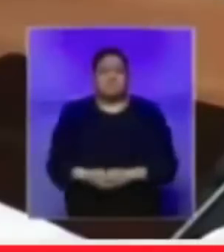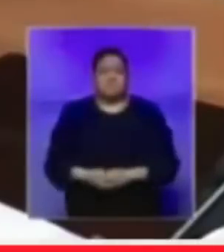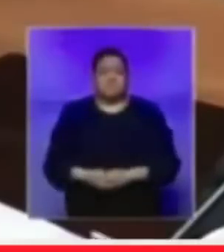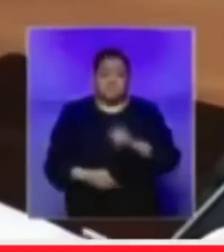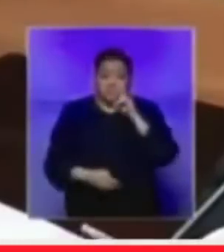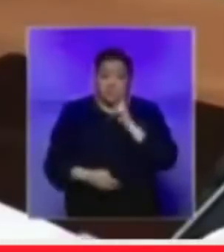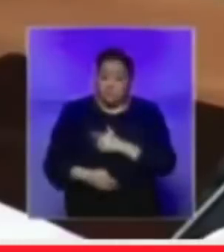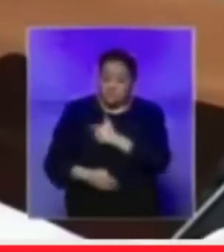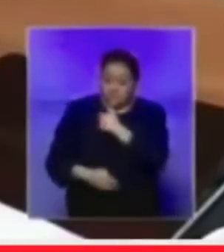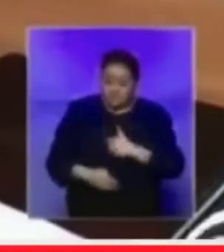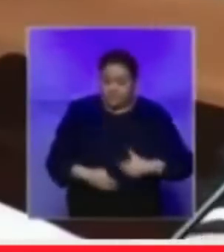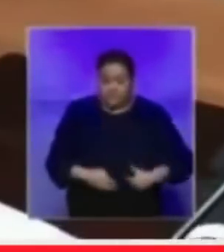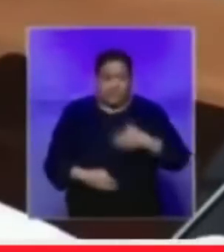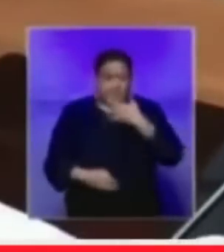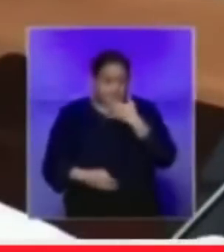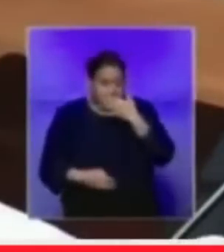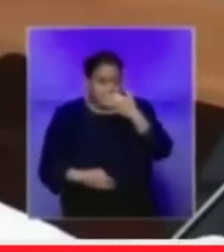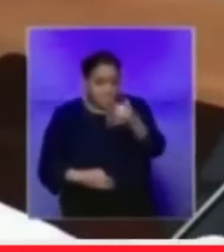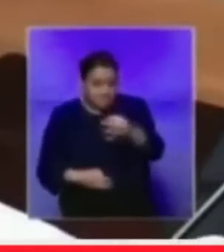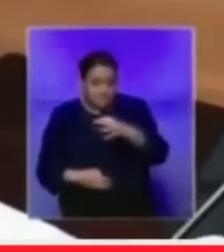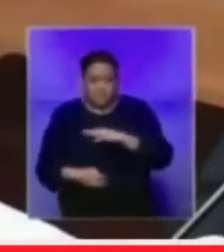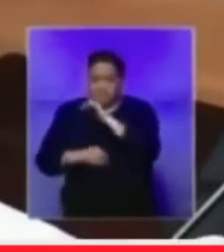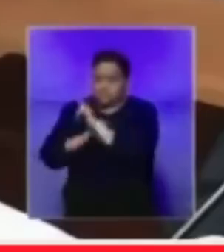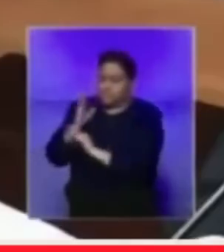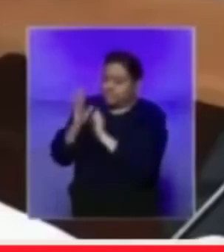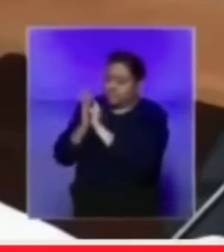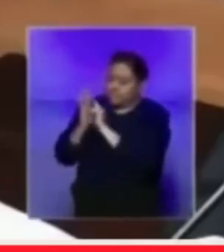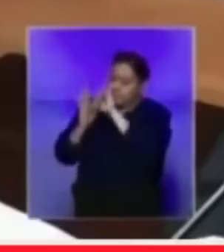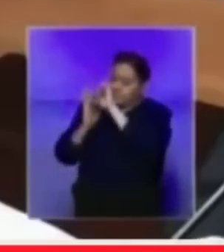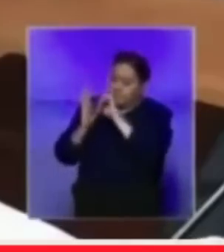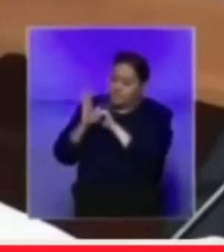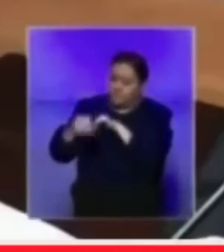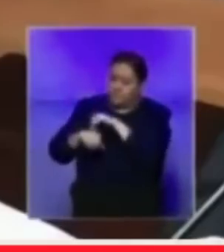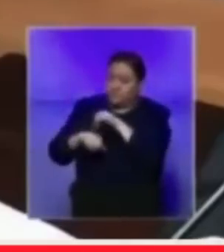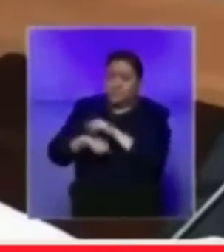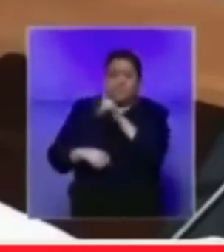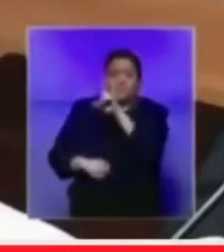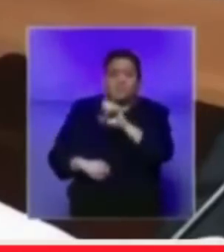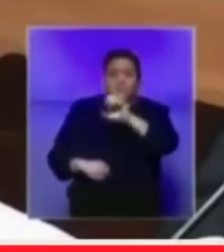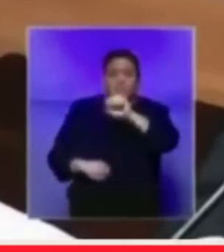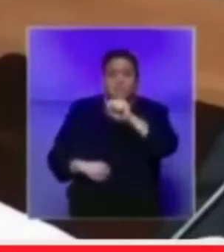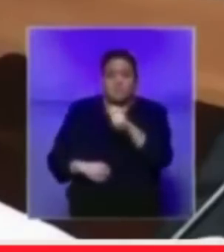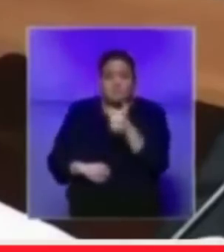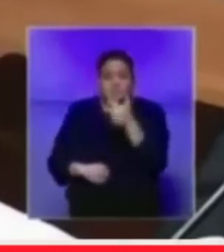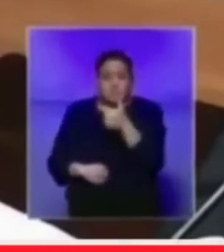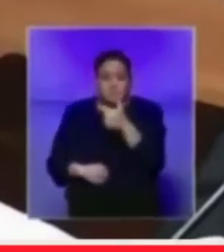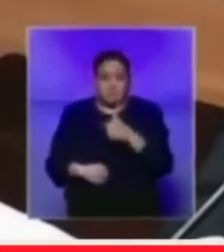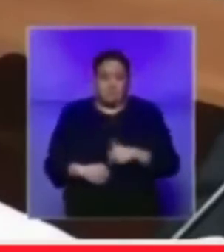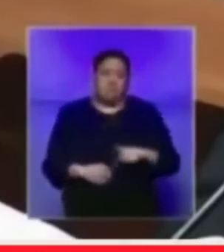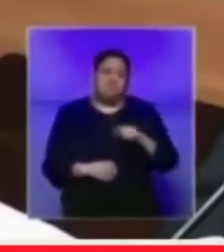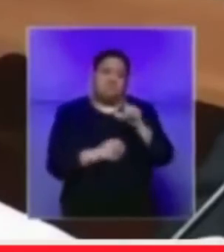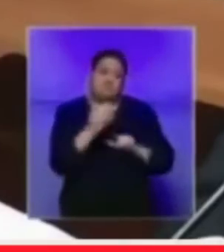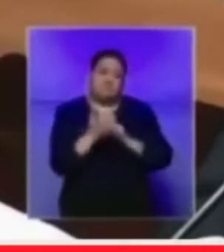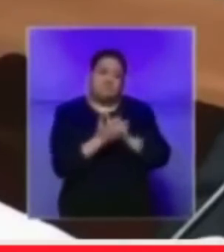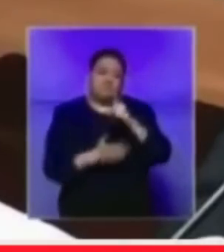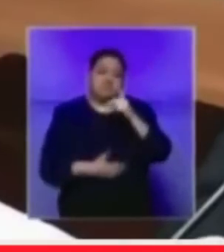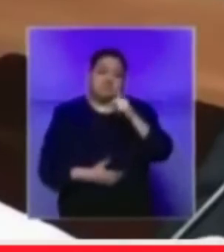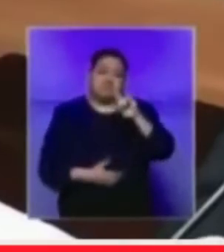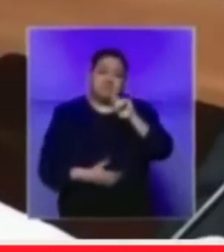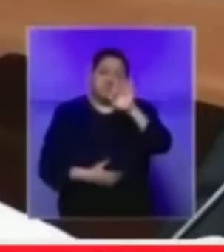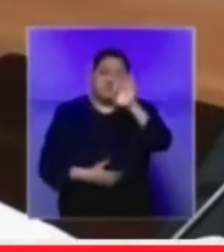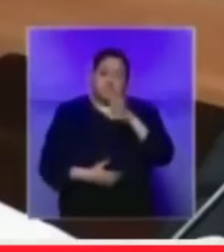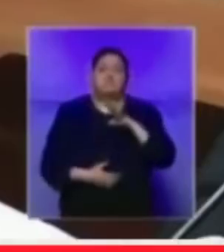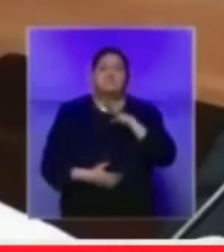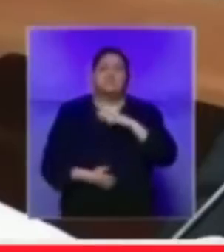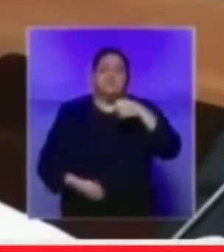Magistrada Presidenta, le informo que de conformidad con el artículo 167 de la Ley Orgánica del Poder Judicial de la Federación, hay quórum